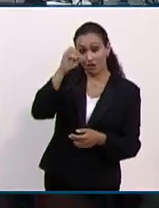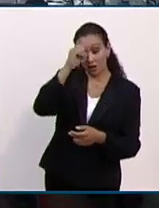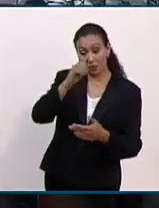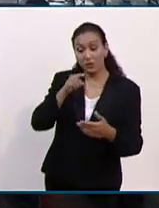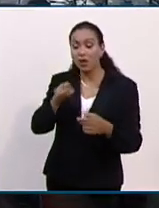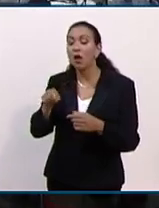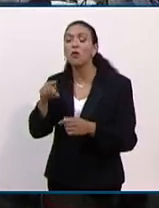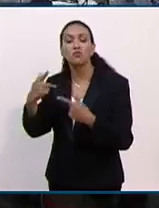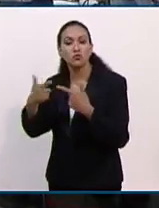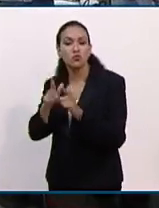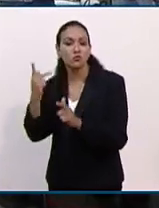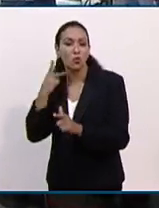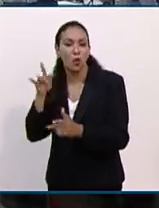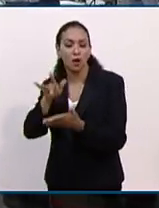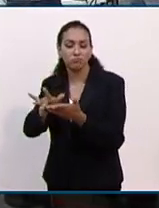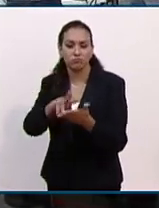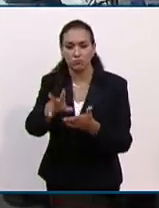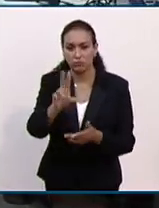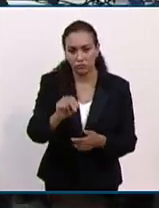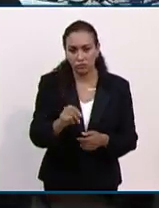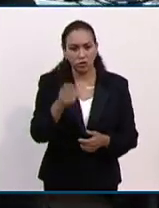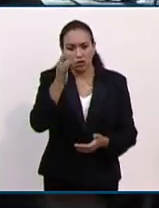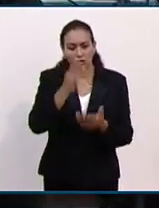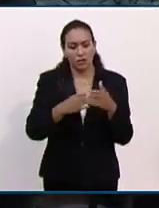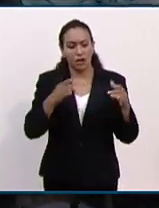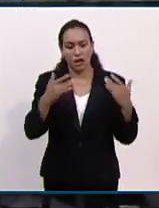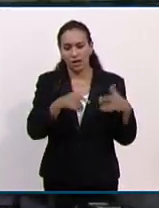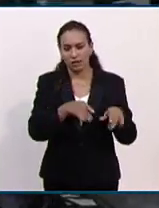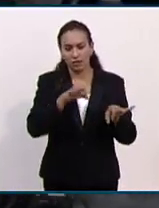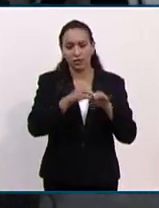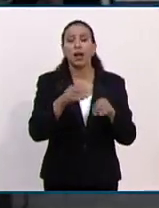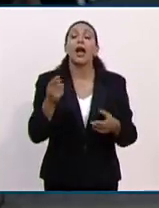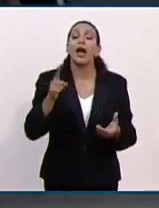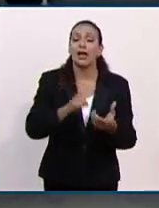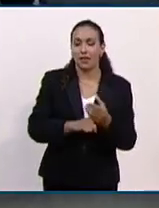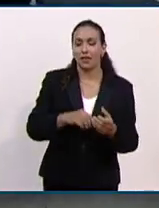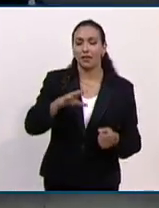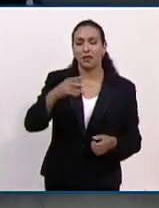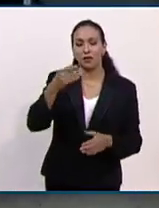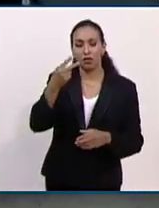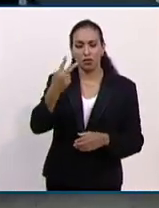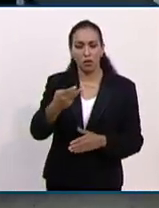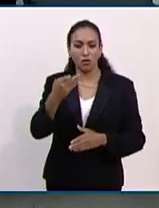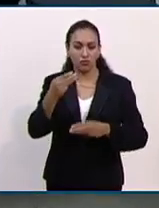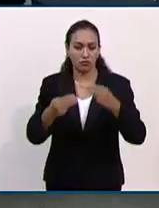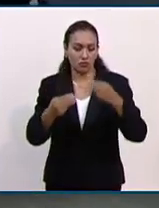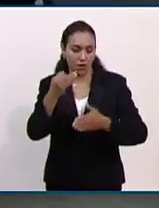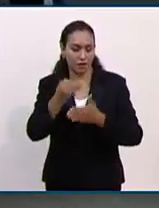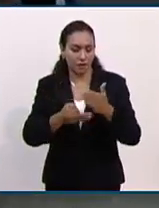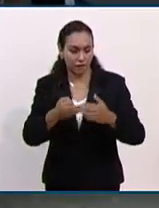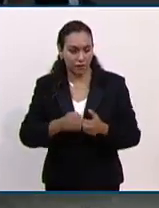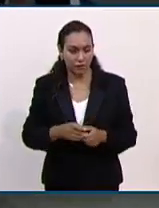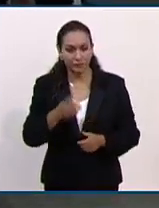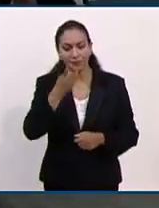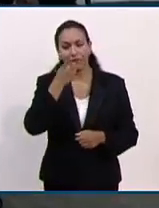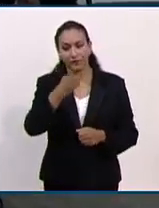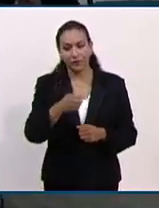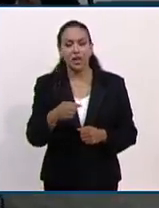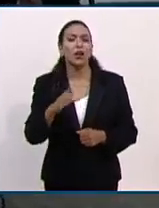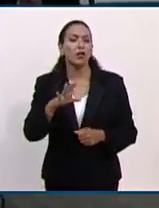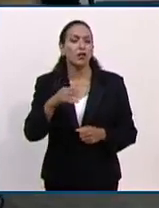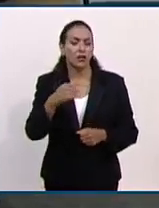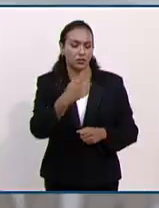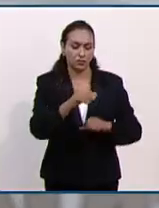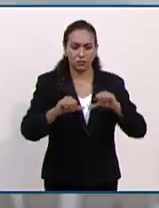a pesar de que a la Sala Superior le faltan 2 magistraturas. Finalmente mencionó que a través de diversas